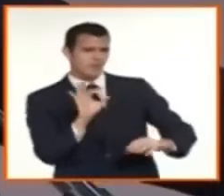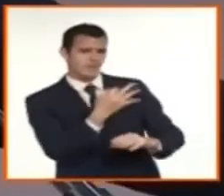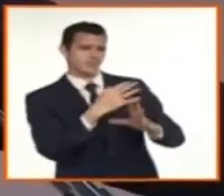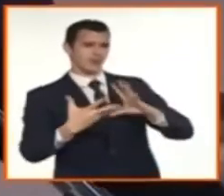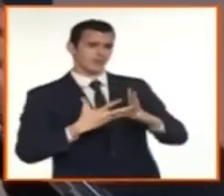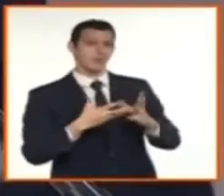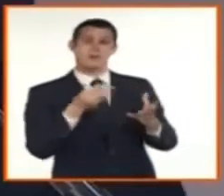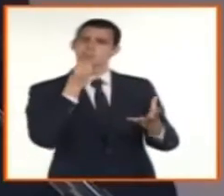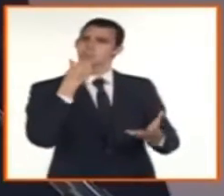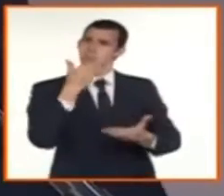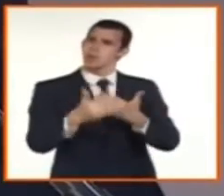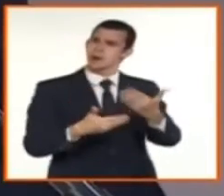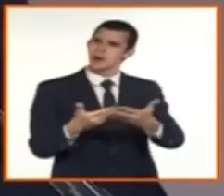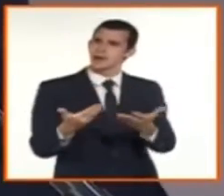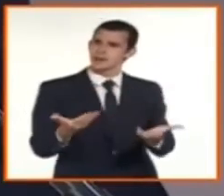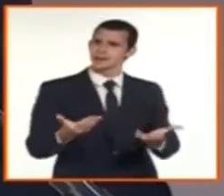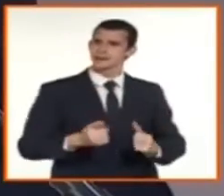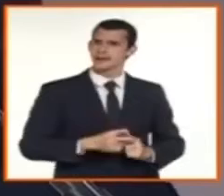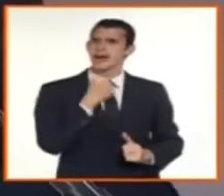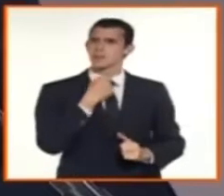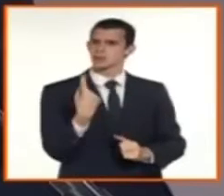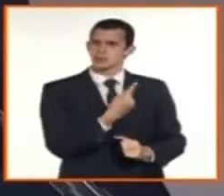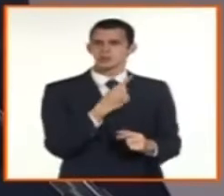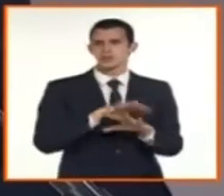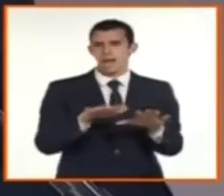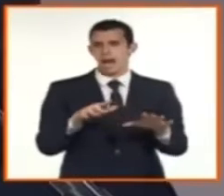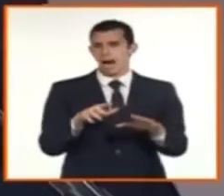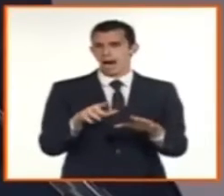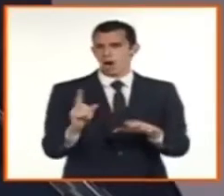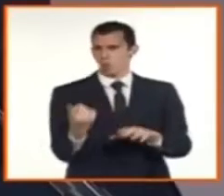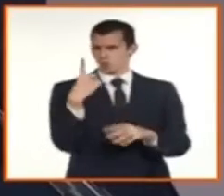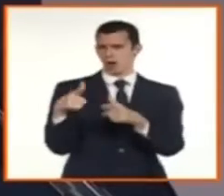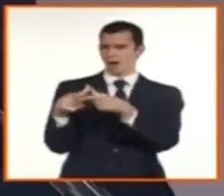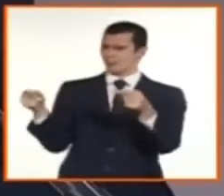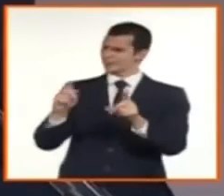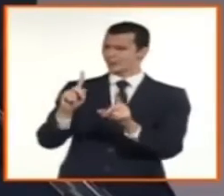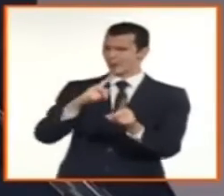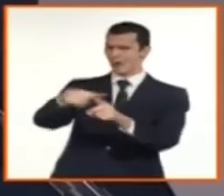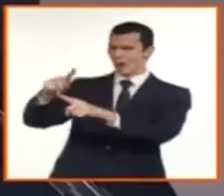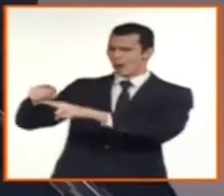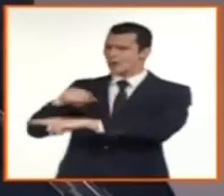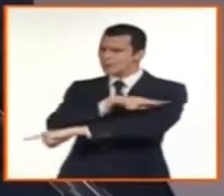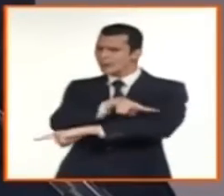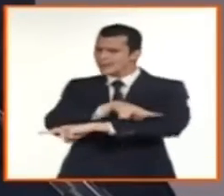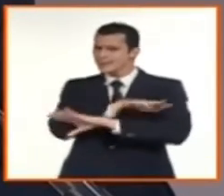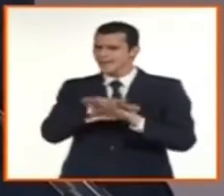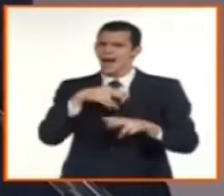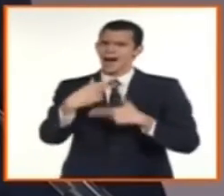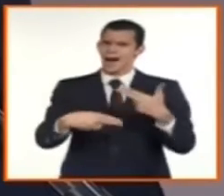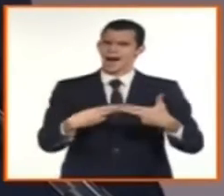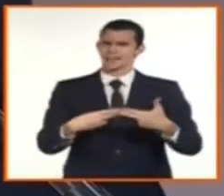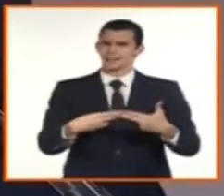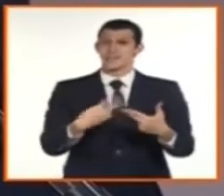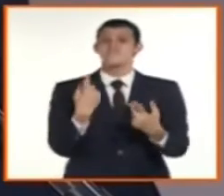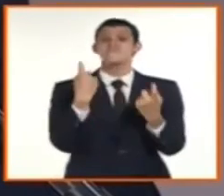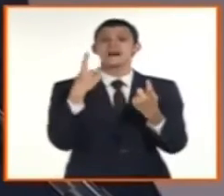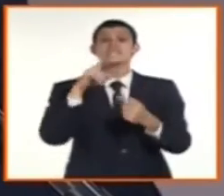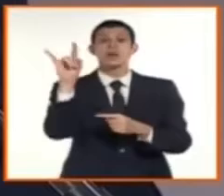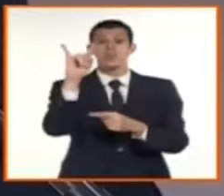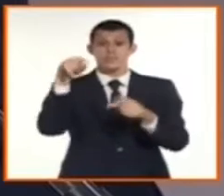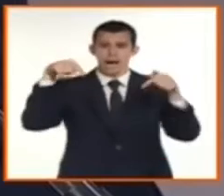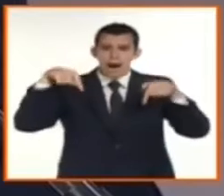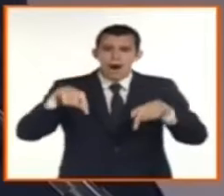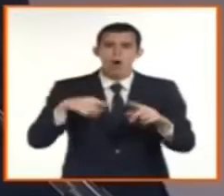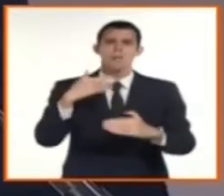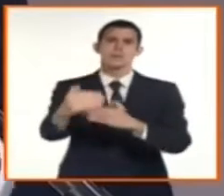ya están jugando en otras ligas y nos quedan 9 que están en proceso de contratación es decir sería una suma hasta el momento de